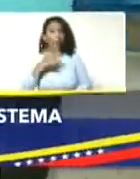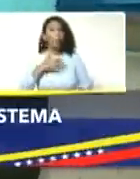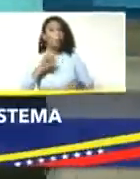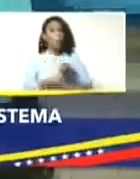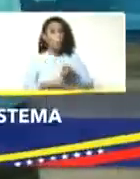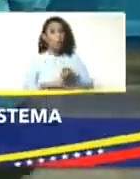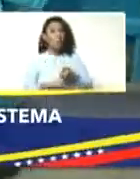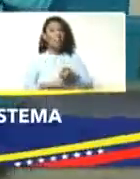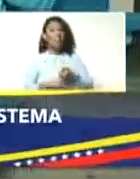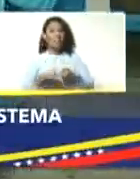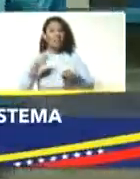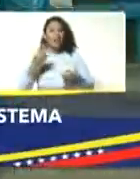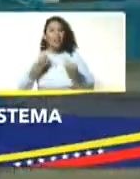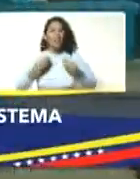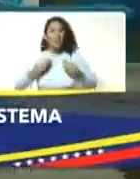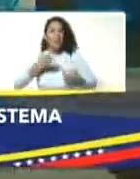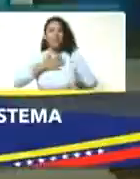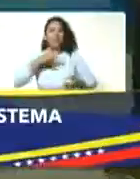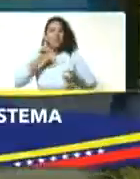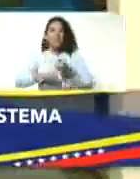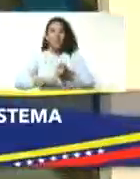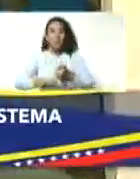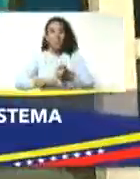¡Que viva Silita!